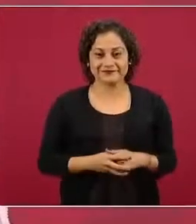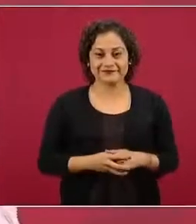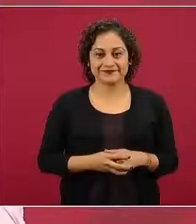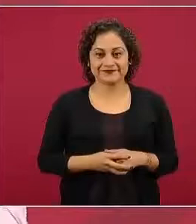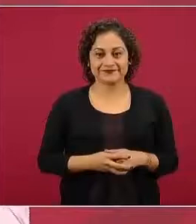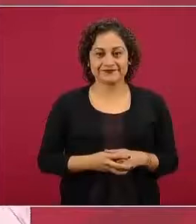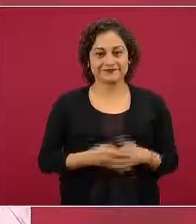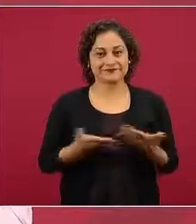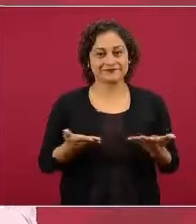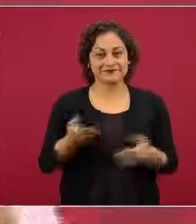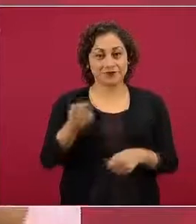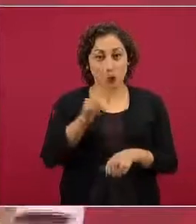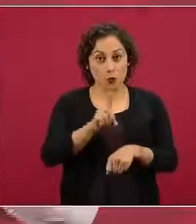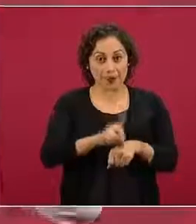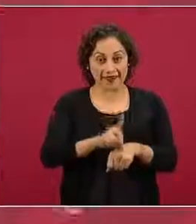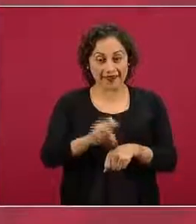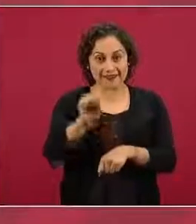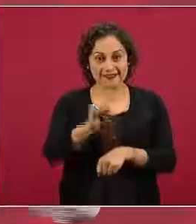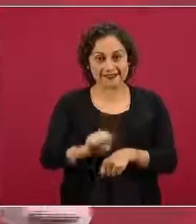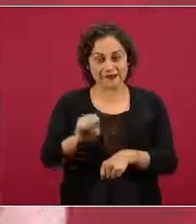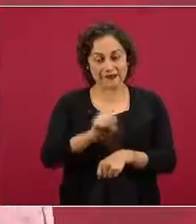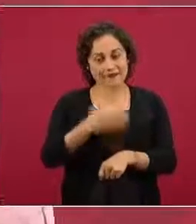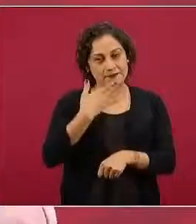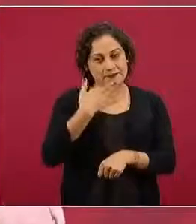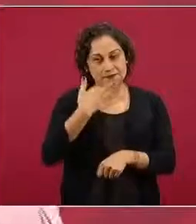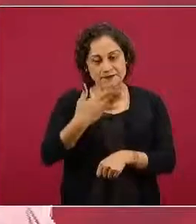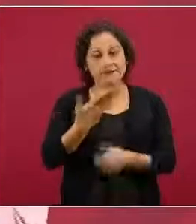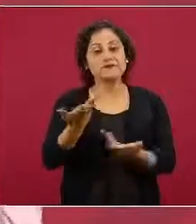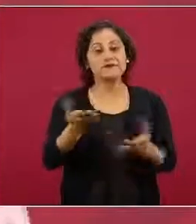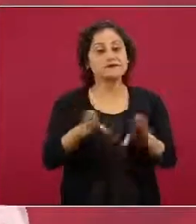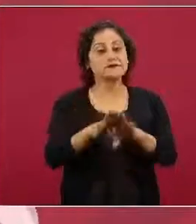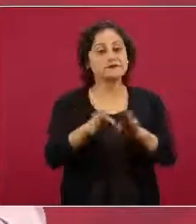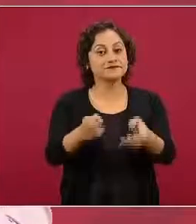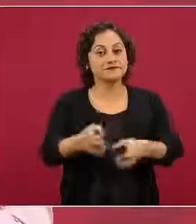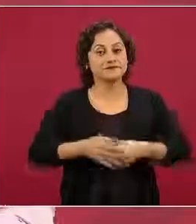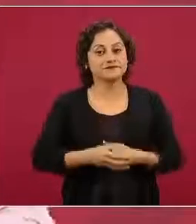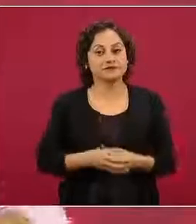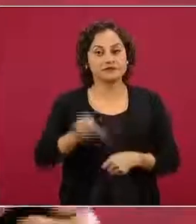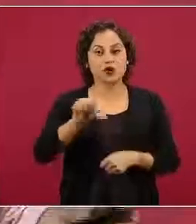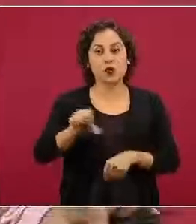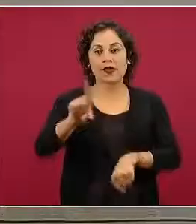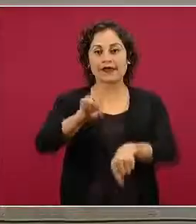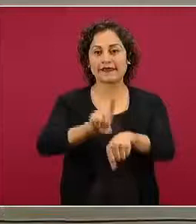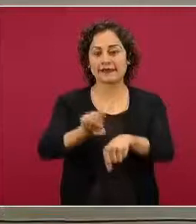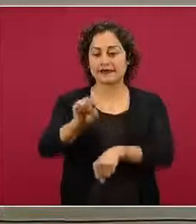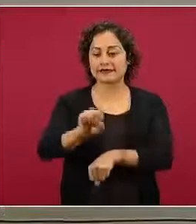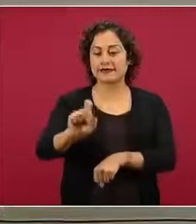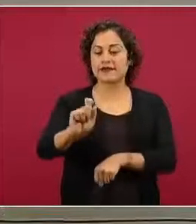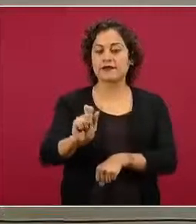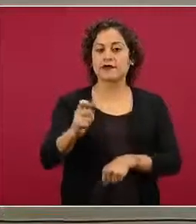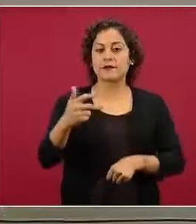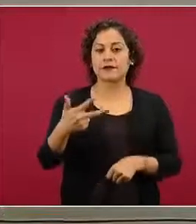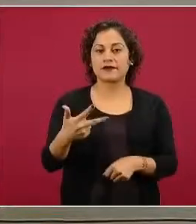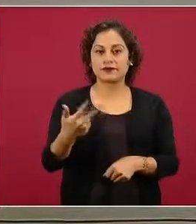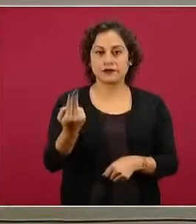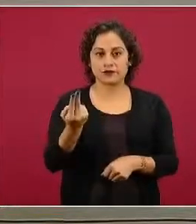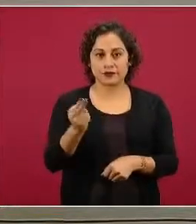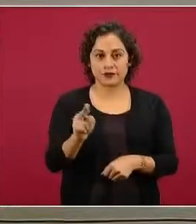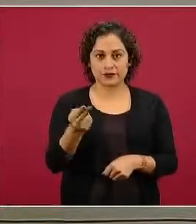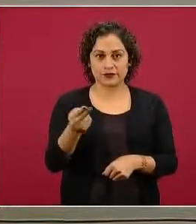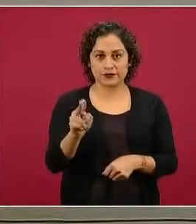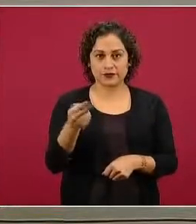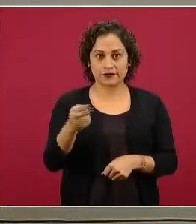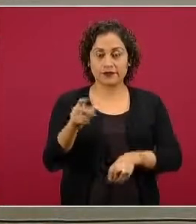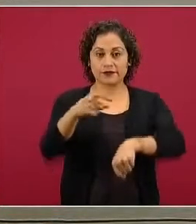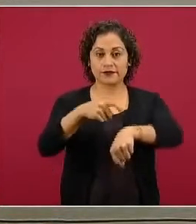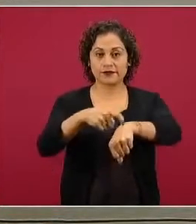Buen sábado, ¿qué tal? Hoy es sábado 28 de noviembre,